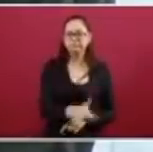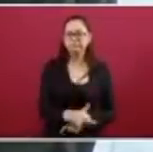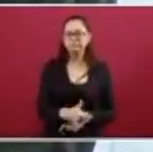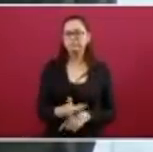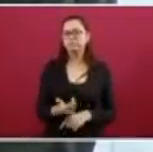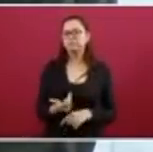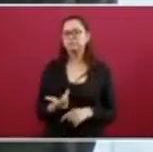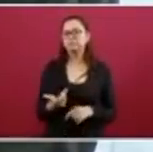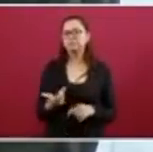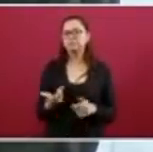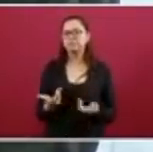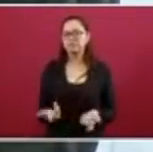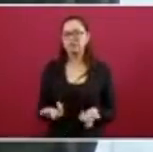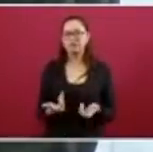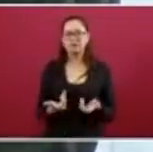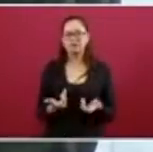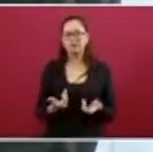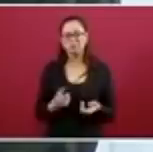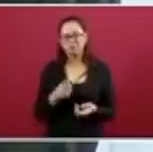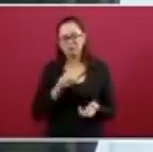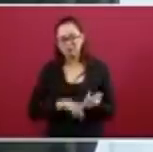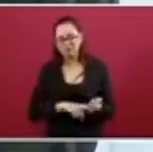para gas